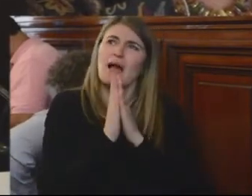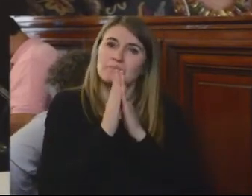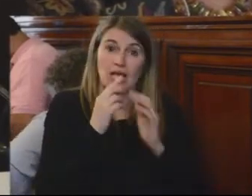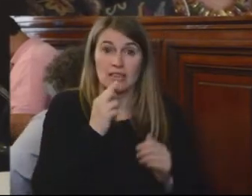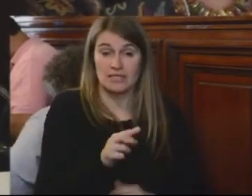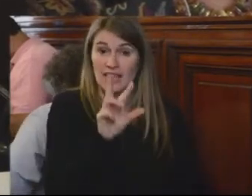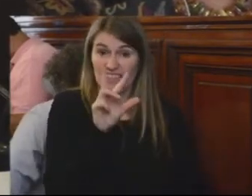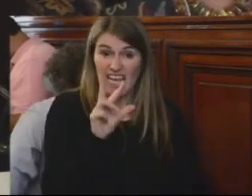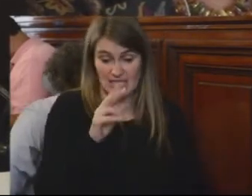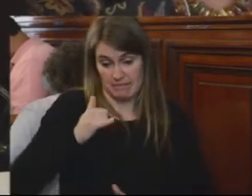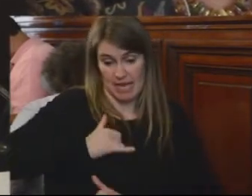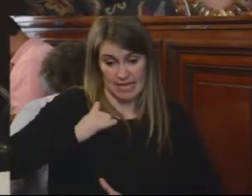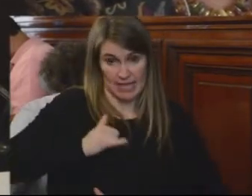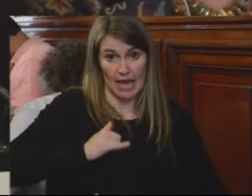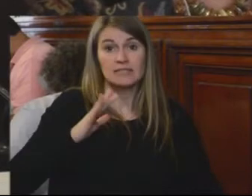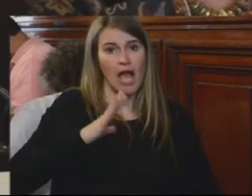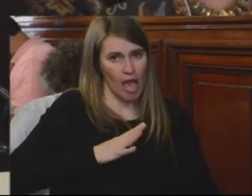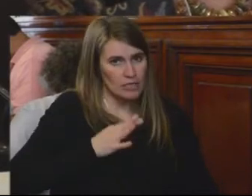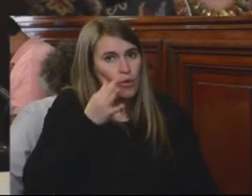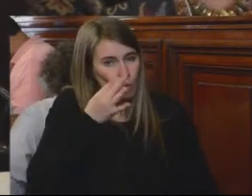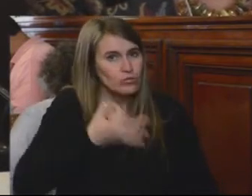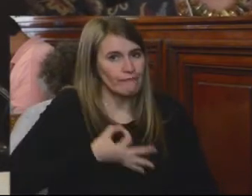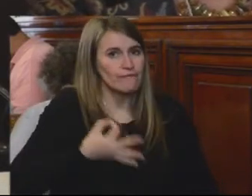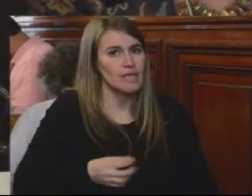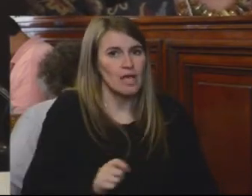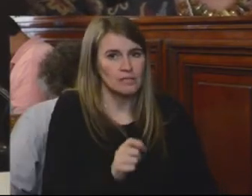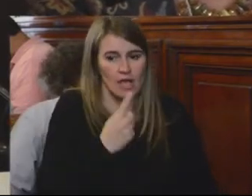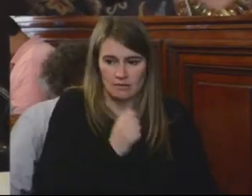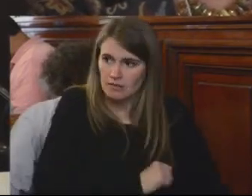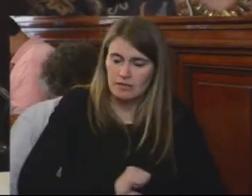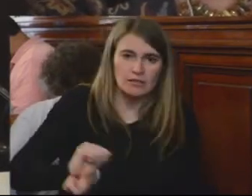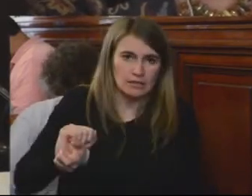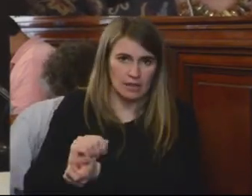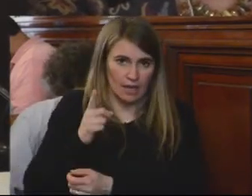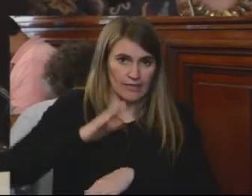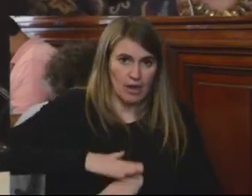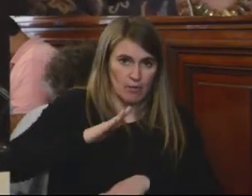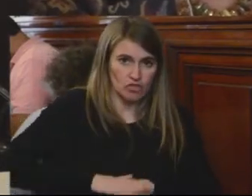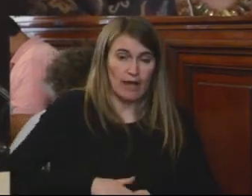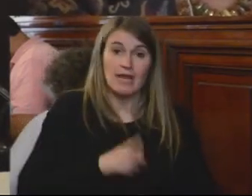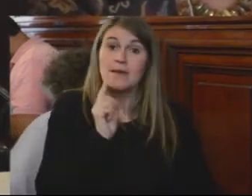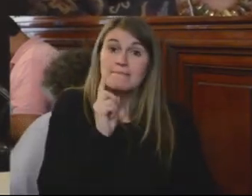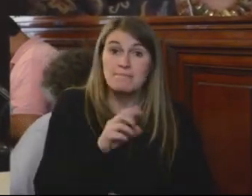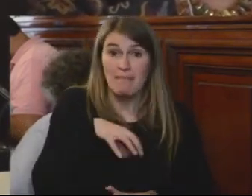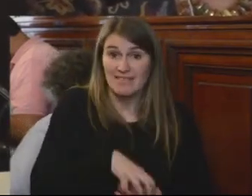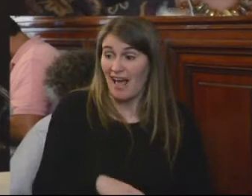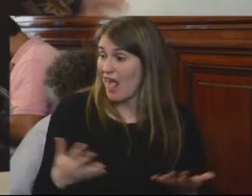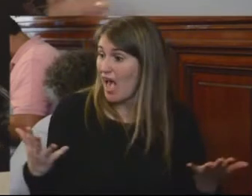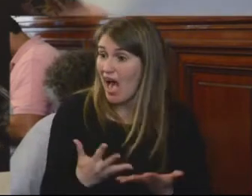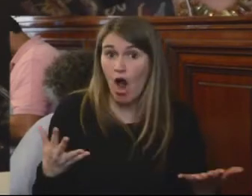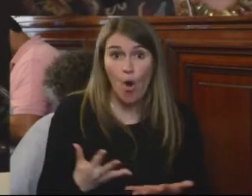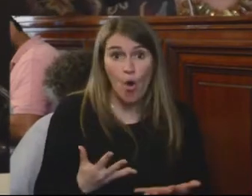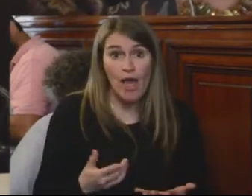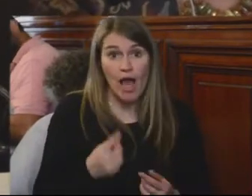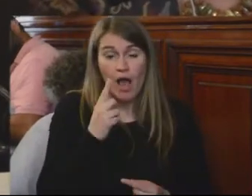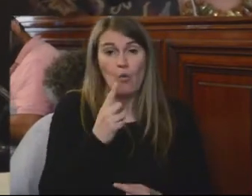militares con argumentos justificatorios de los crímenes y responsabilizando a las víctimas esa misma sala recientemente revocó la única condena